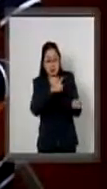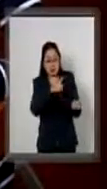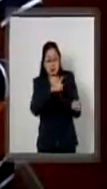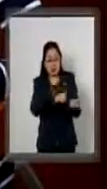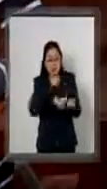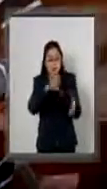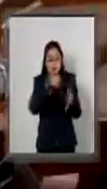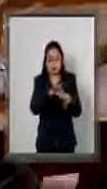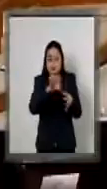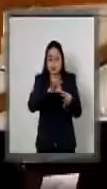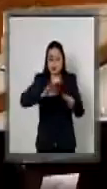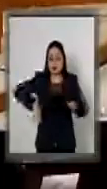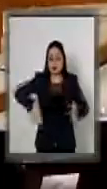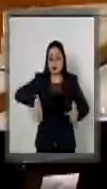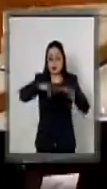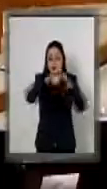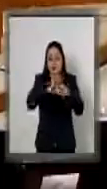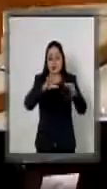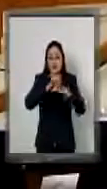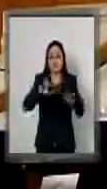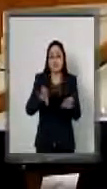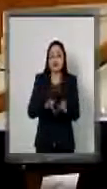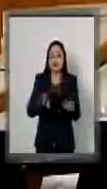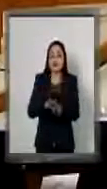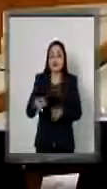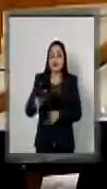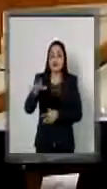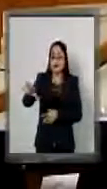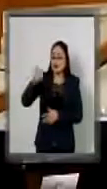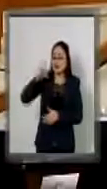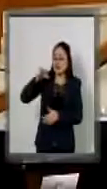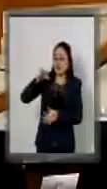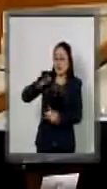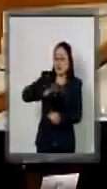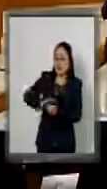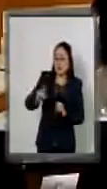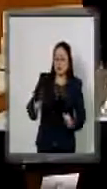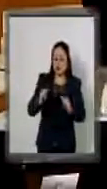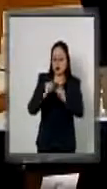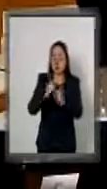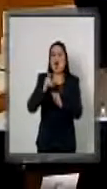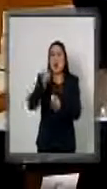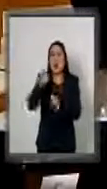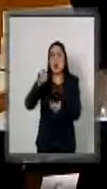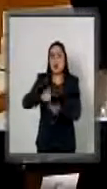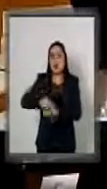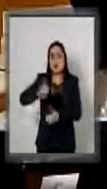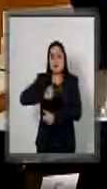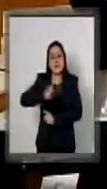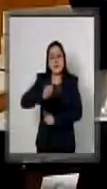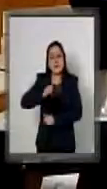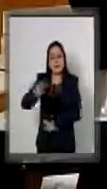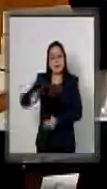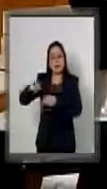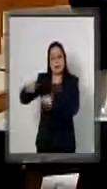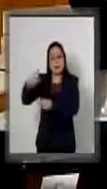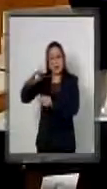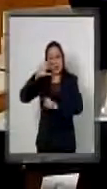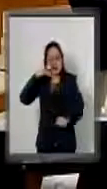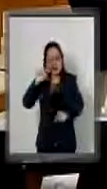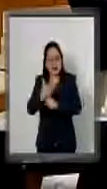el mandato mencionado, asigna a la institución armada militar el rol de